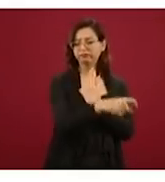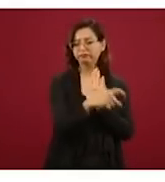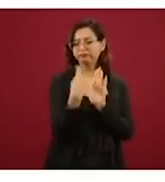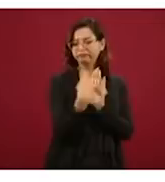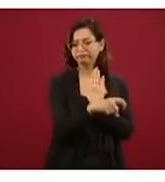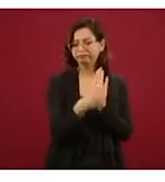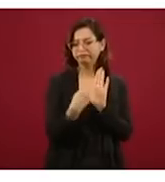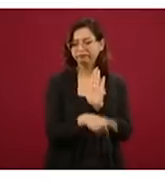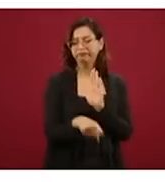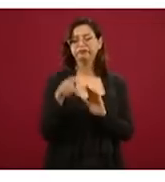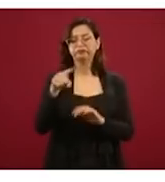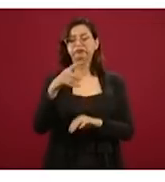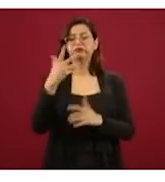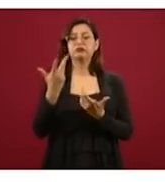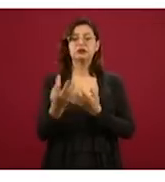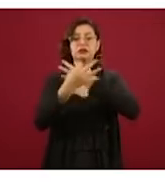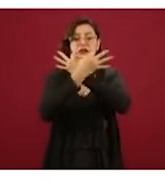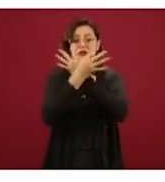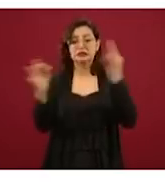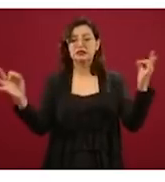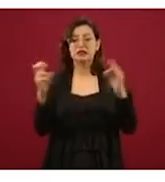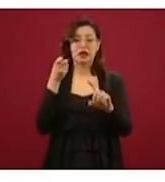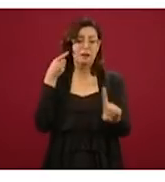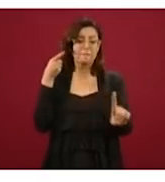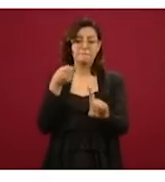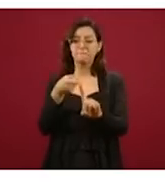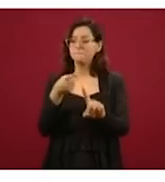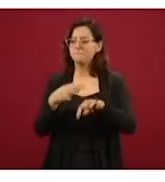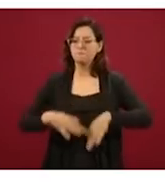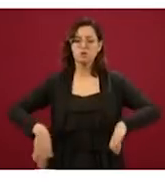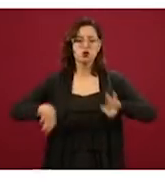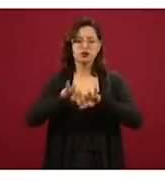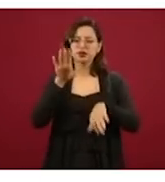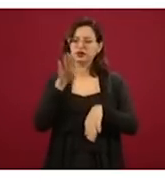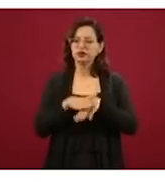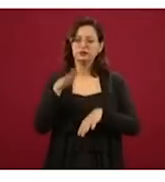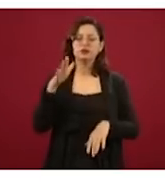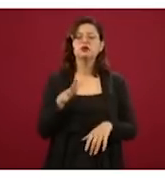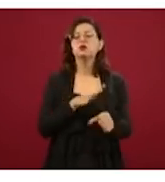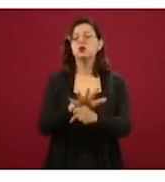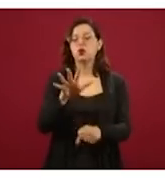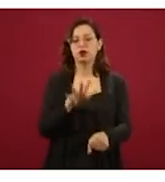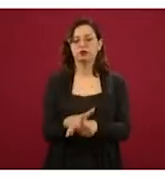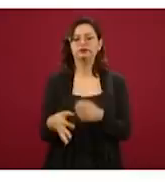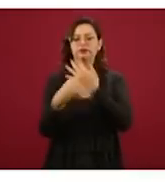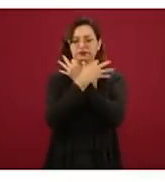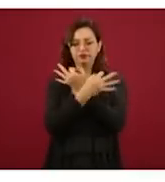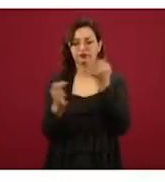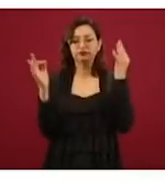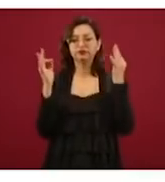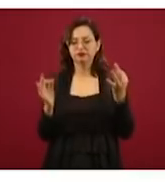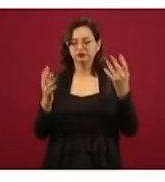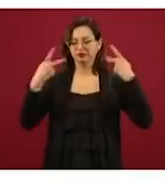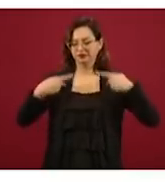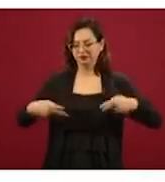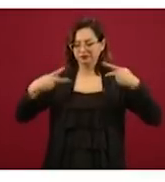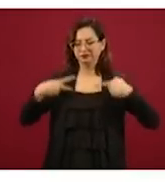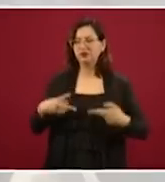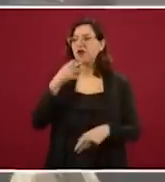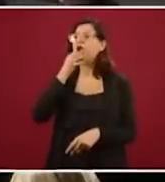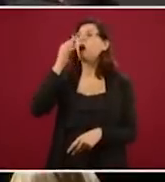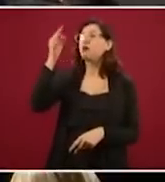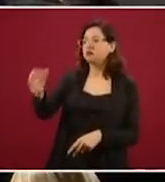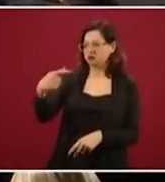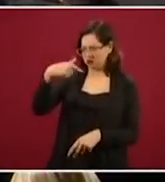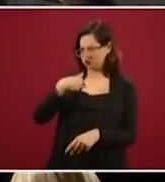se declara, y esa es la clave del manifiesto, y lo dijo el señor presidente ahora, es comunicar, el ciudadano tiene que comunicar que es una